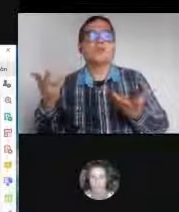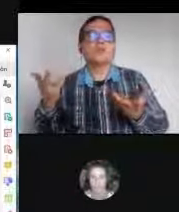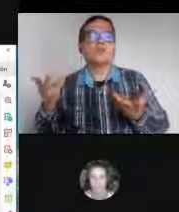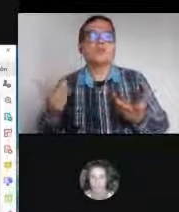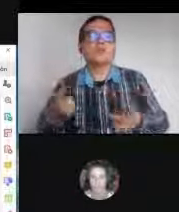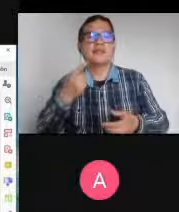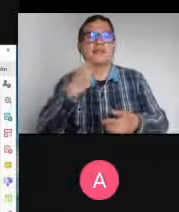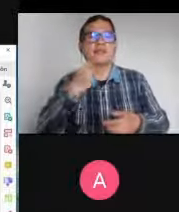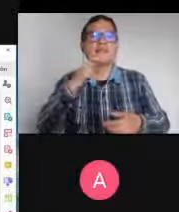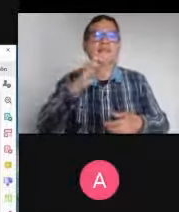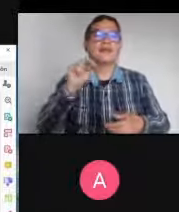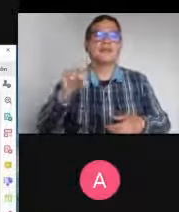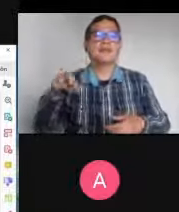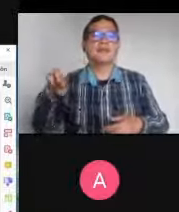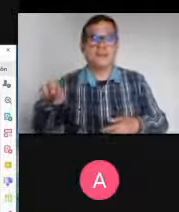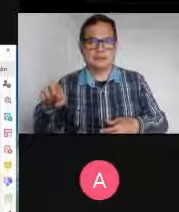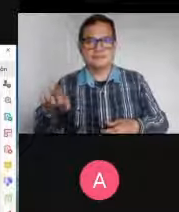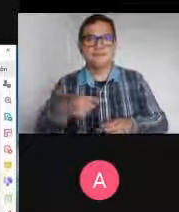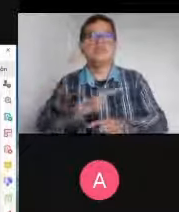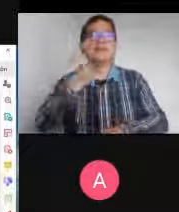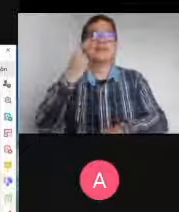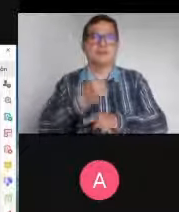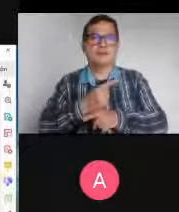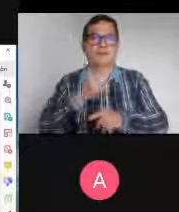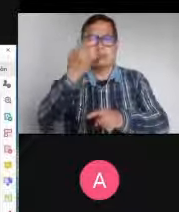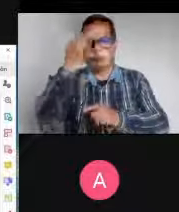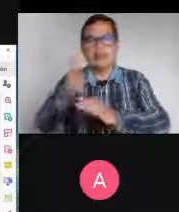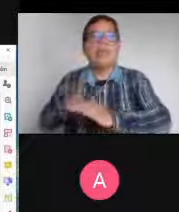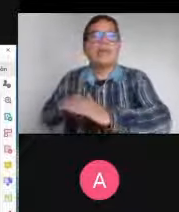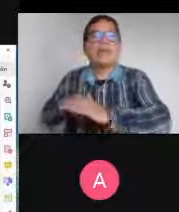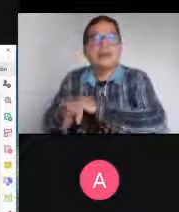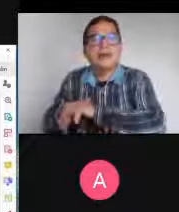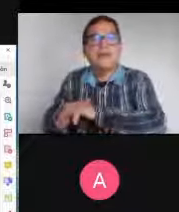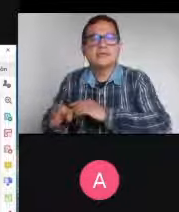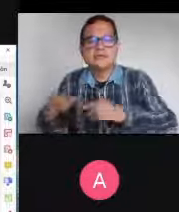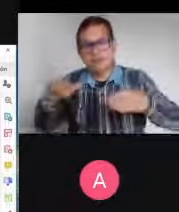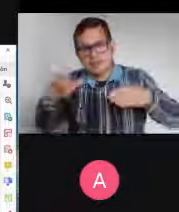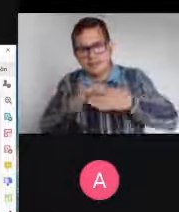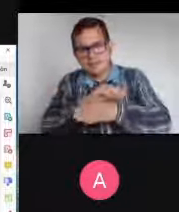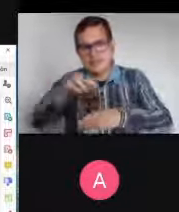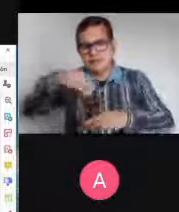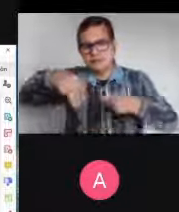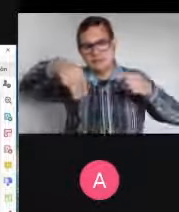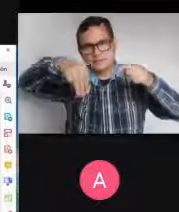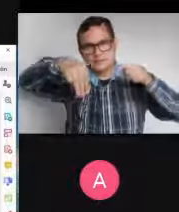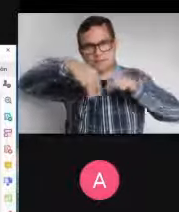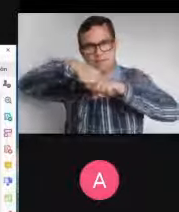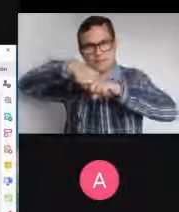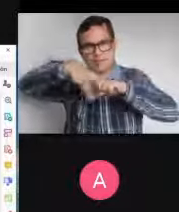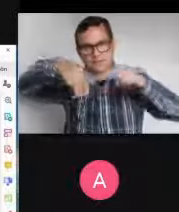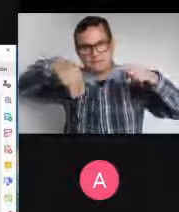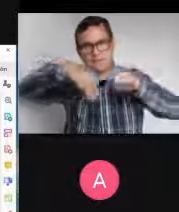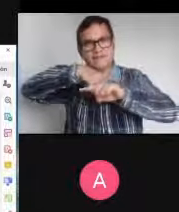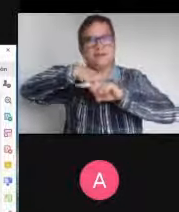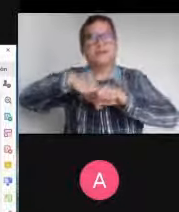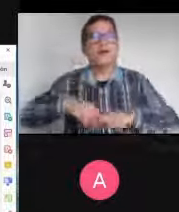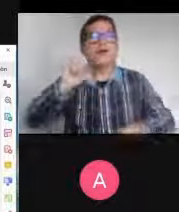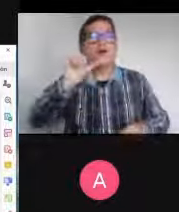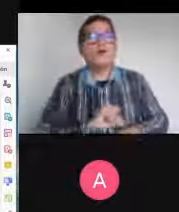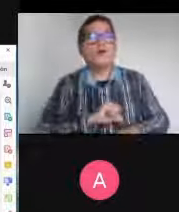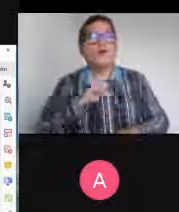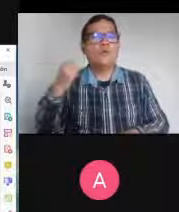PNP. Listo, PNP, entonces ingresa, entonces ya sabemos a qué referencia hace. Bueno,